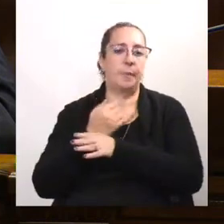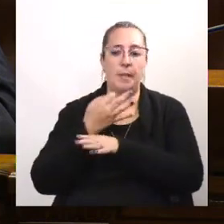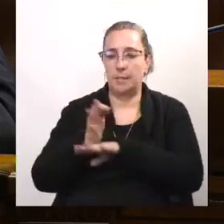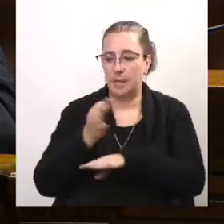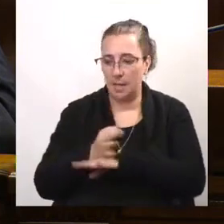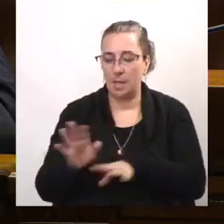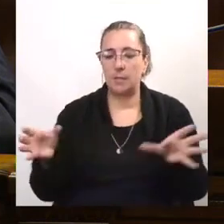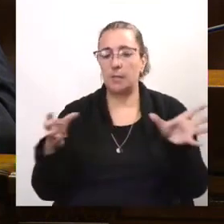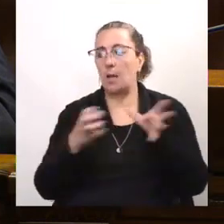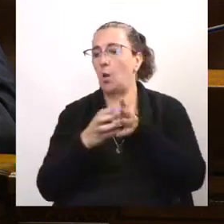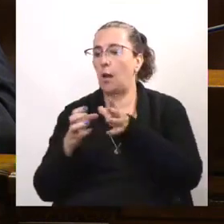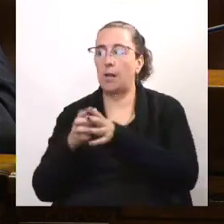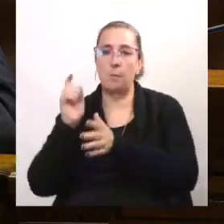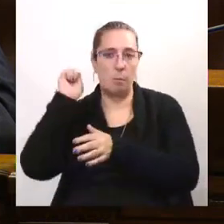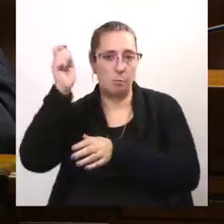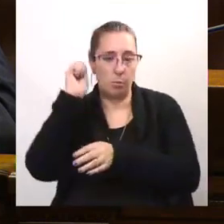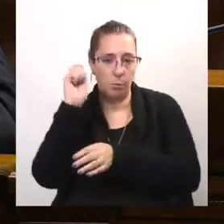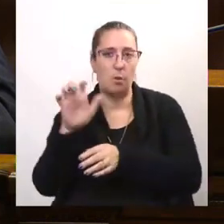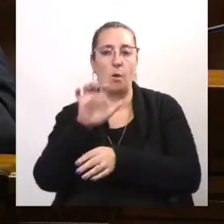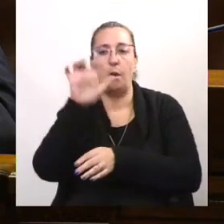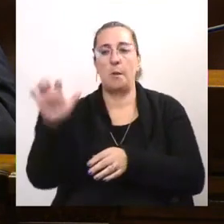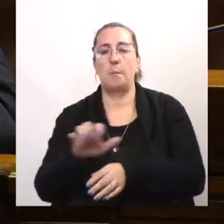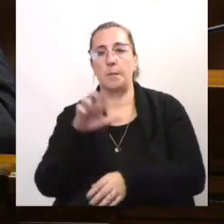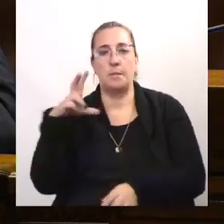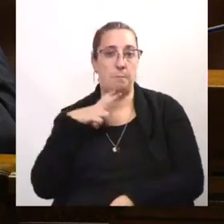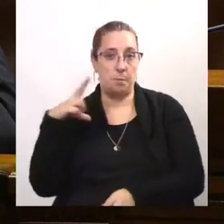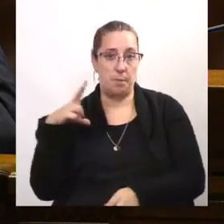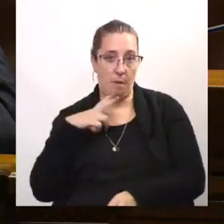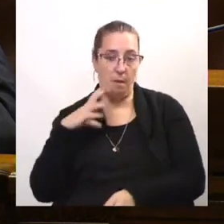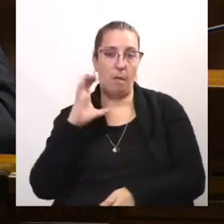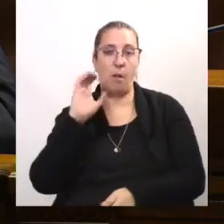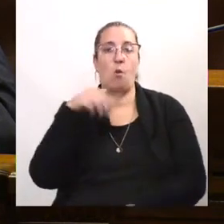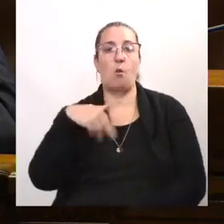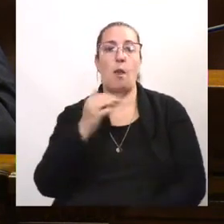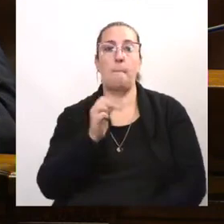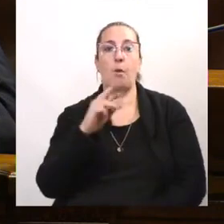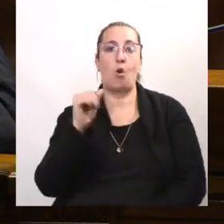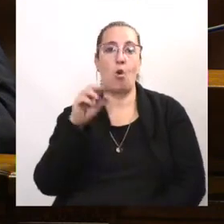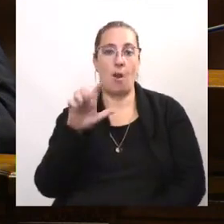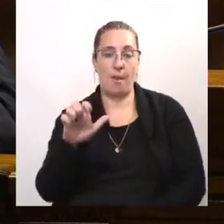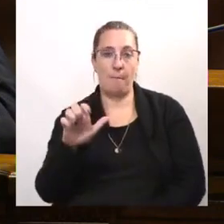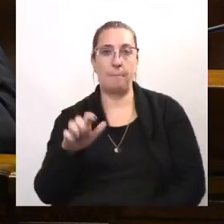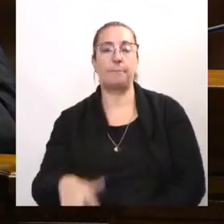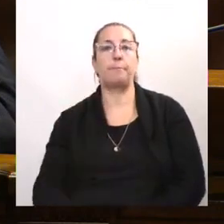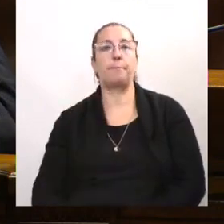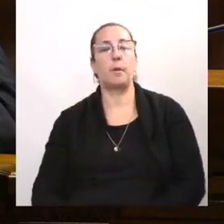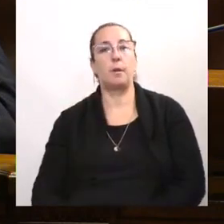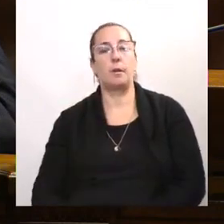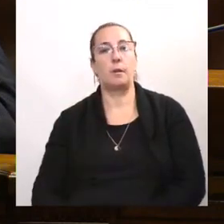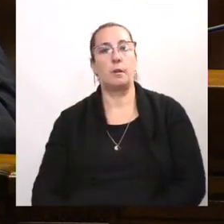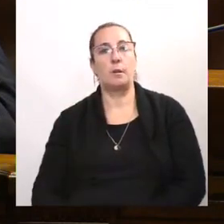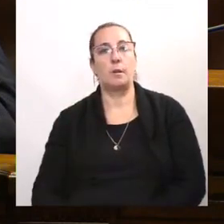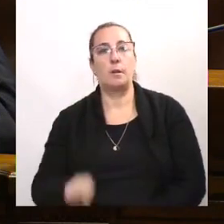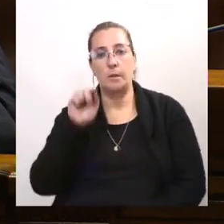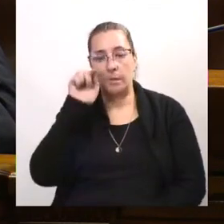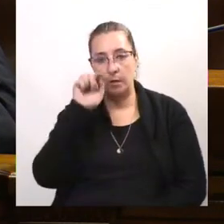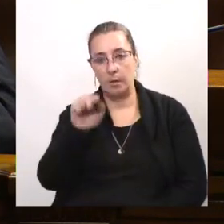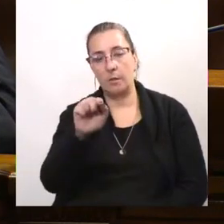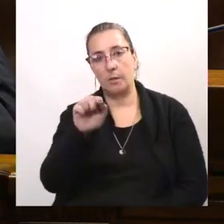organismos públicos, incluso de empresas privadas como el CONAPROLE, que es un caso curioso. Y eso es por